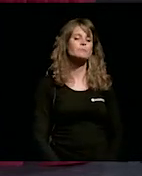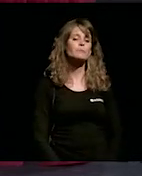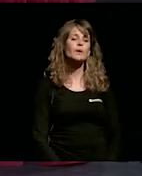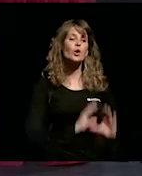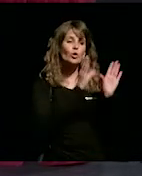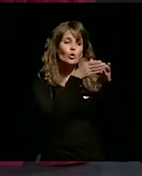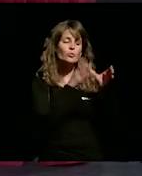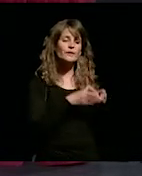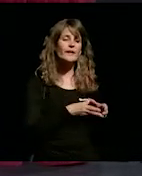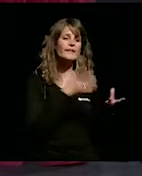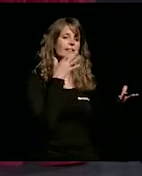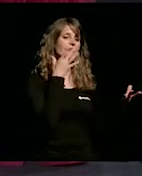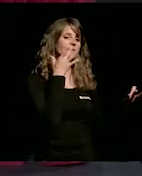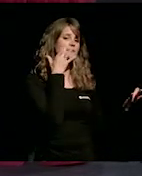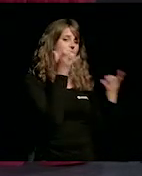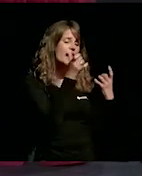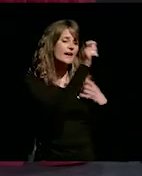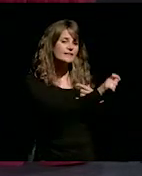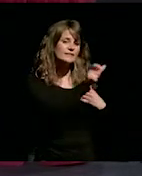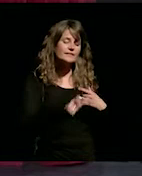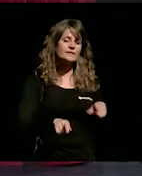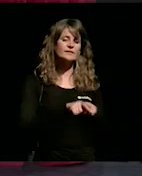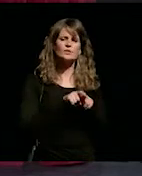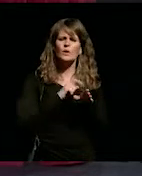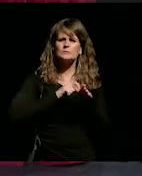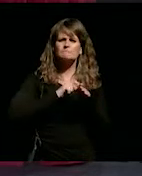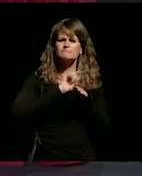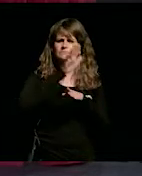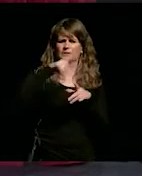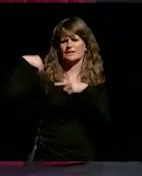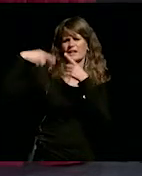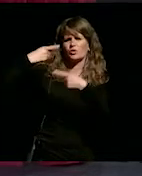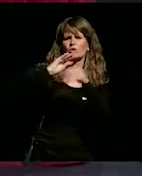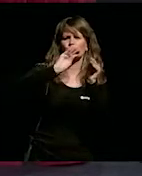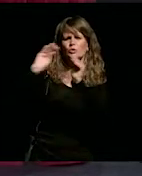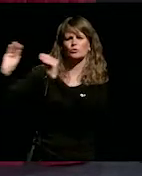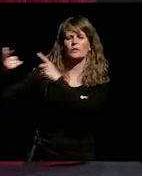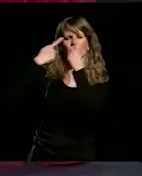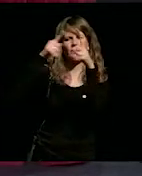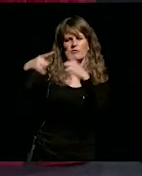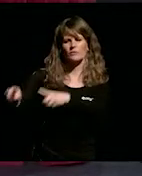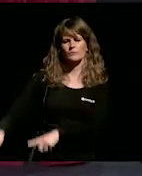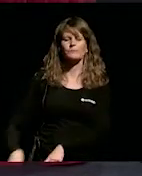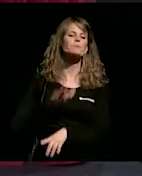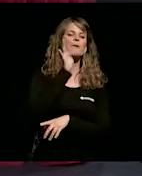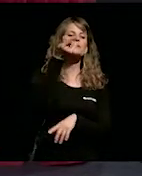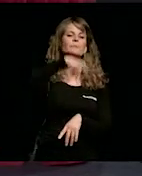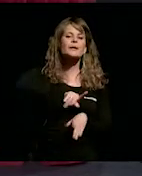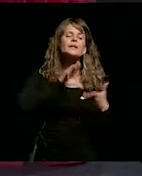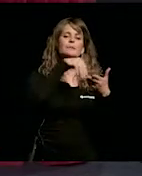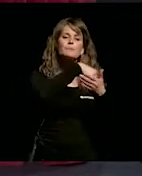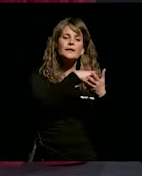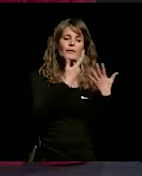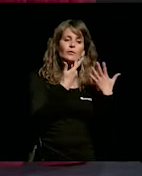Las comunidades, los artistas, viniendo de orígenes tan diversos, de trayectorias tan distintas, y la implicación de la